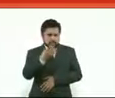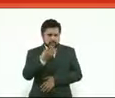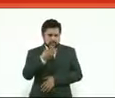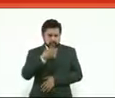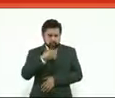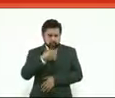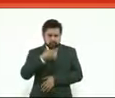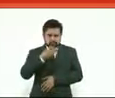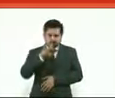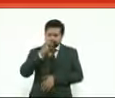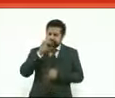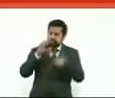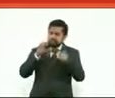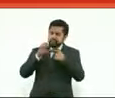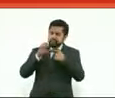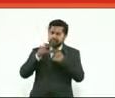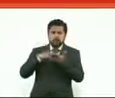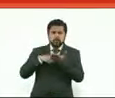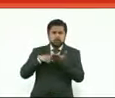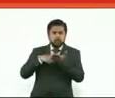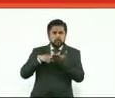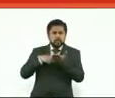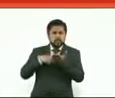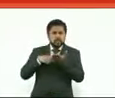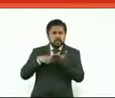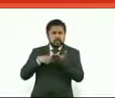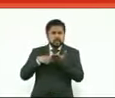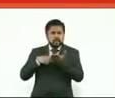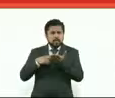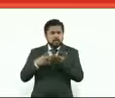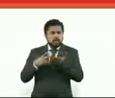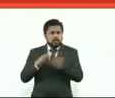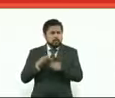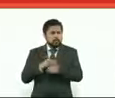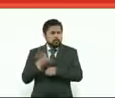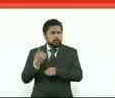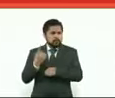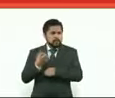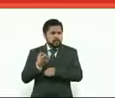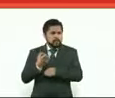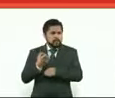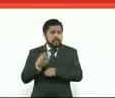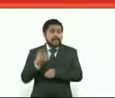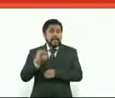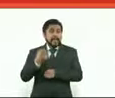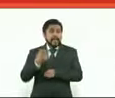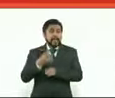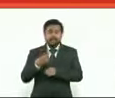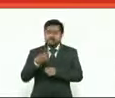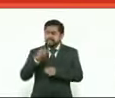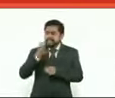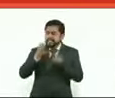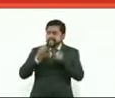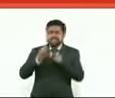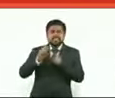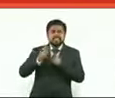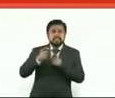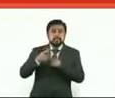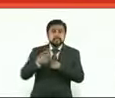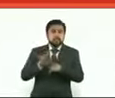la botella rosa. Tomó agua, pero no tomó lo de la otra bebida isotónica. Están dando una bebida especial.